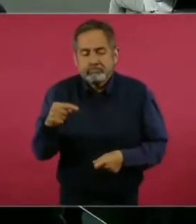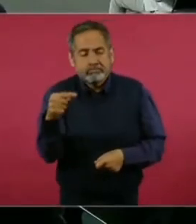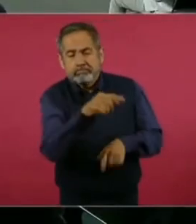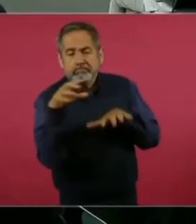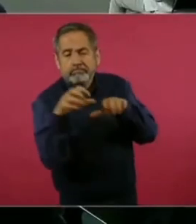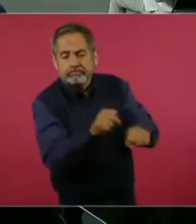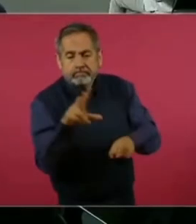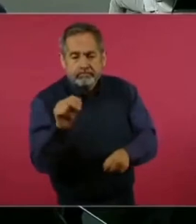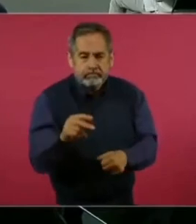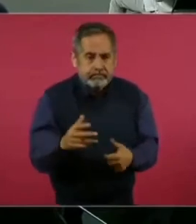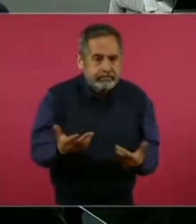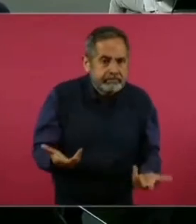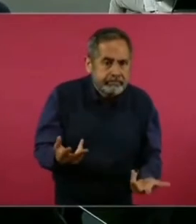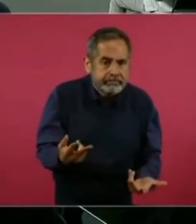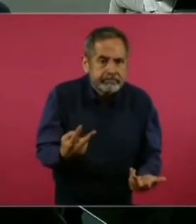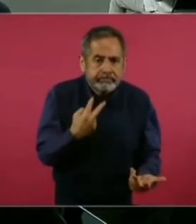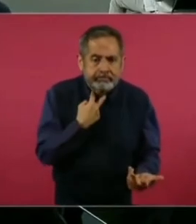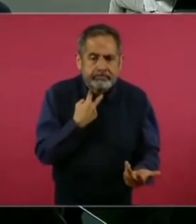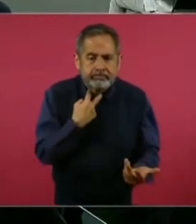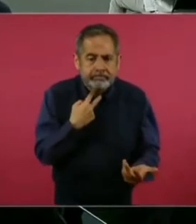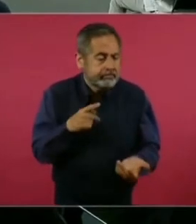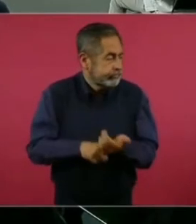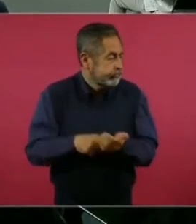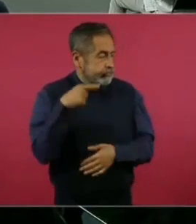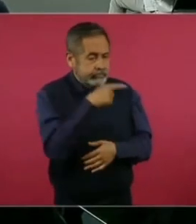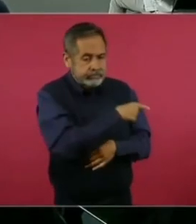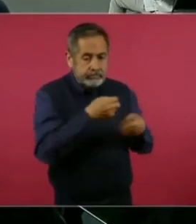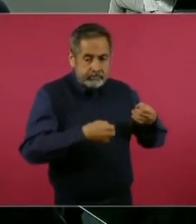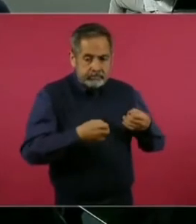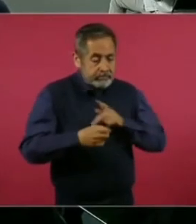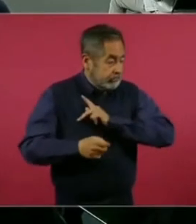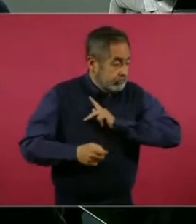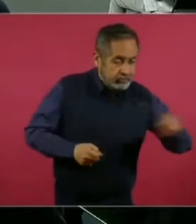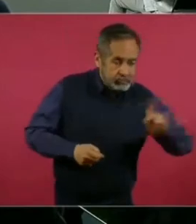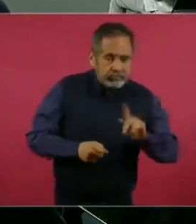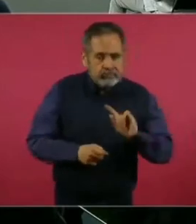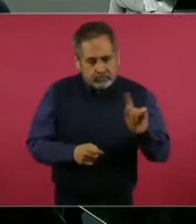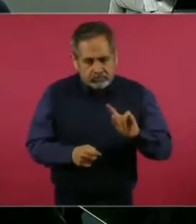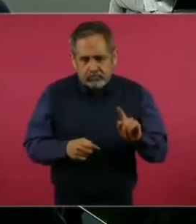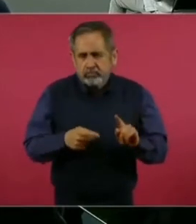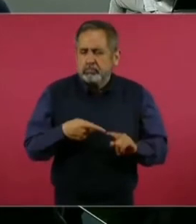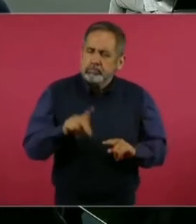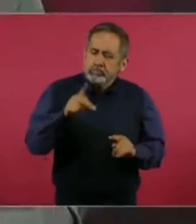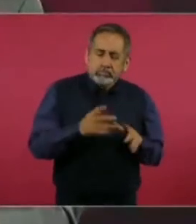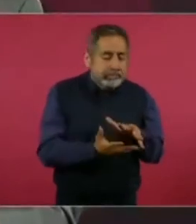Entonces, esos jueces, no todos, desde luego, pero la mayoría,